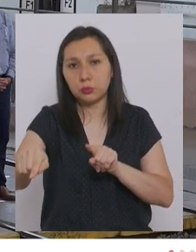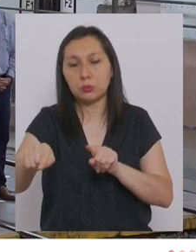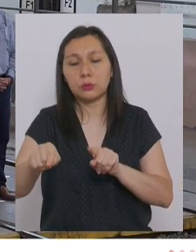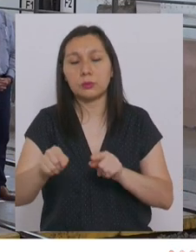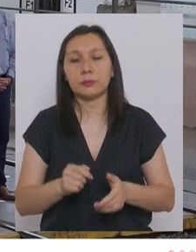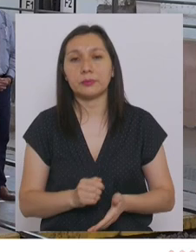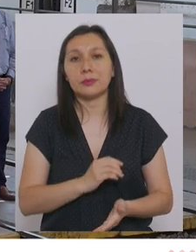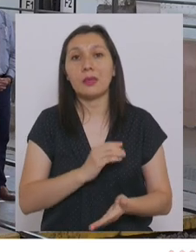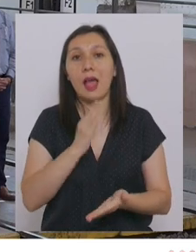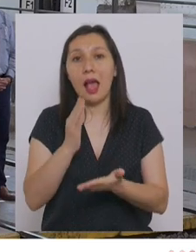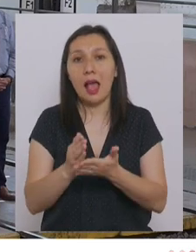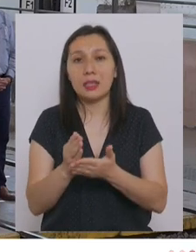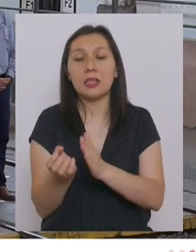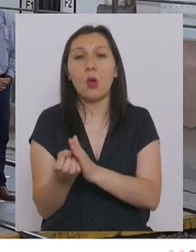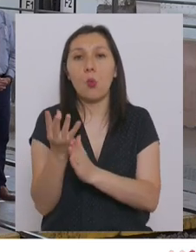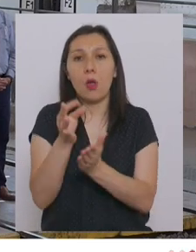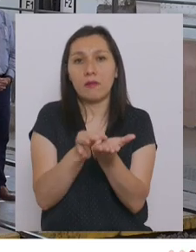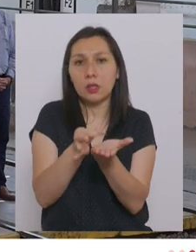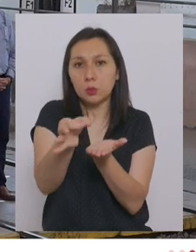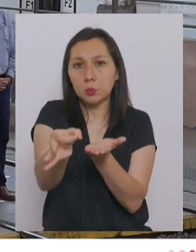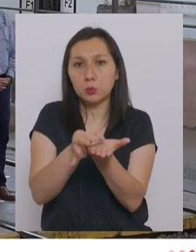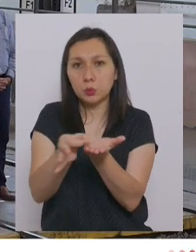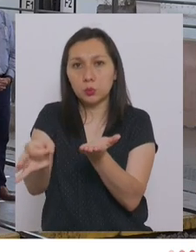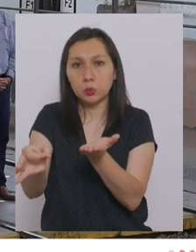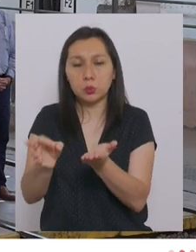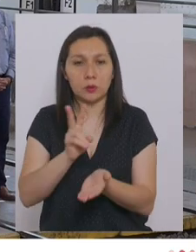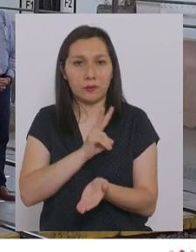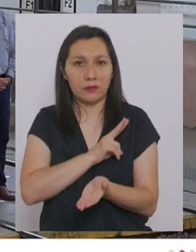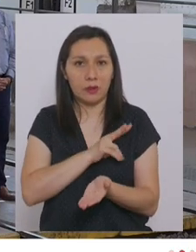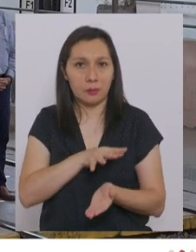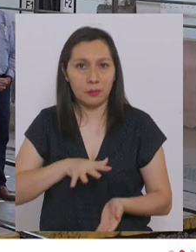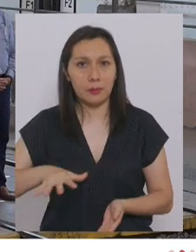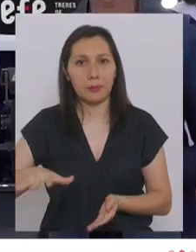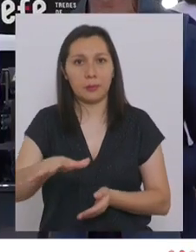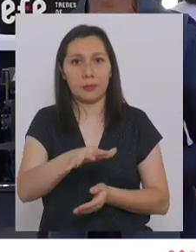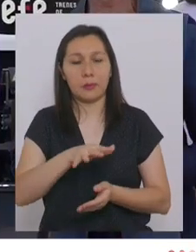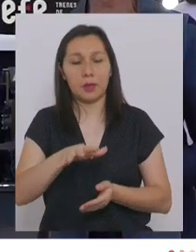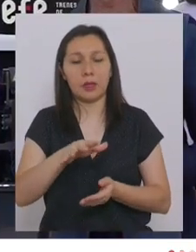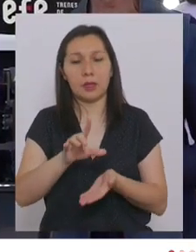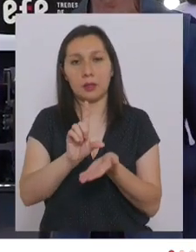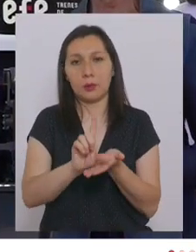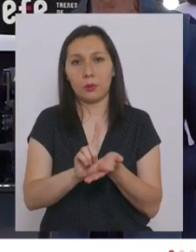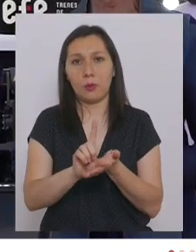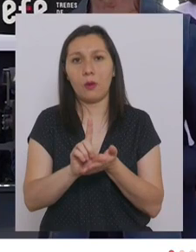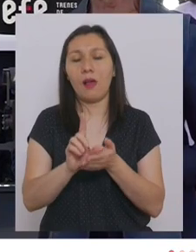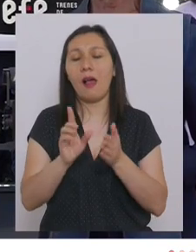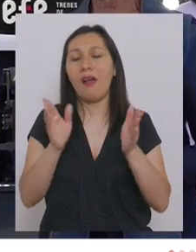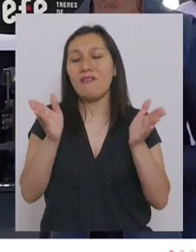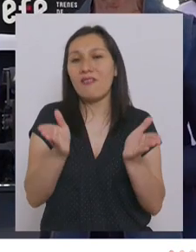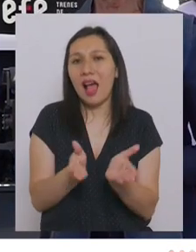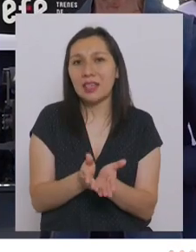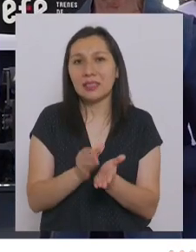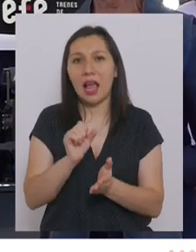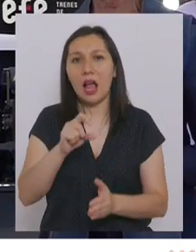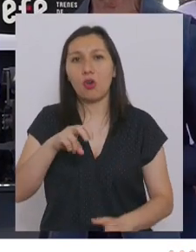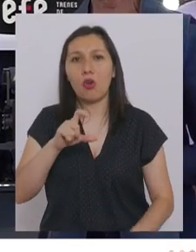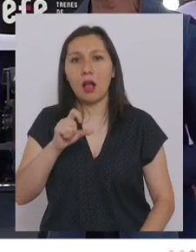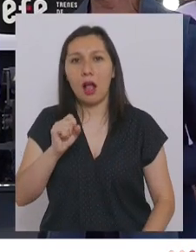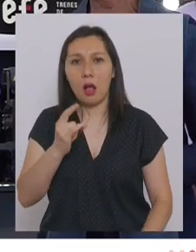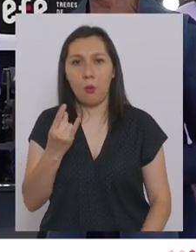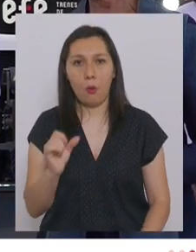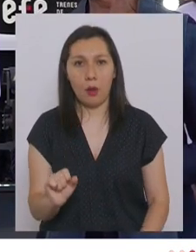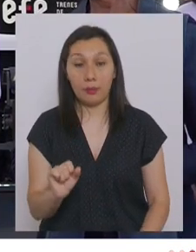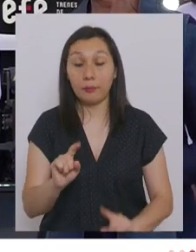logre llegar hacia nuevas ciudades en ese eje urbano que se está generando en el Valle de la Aconcagua. Pero además de